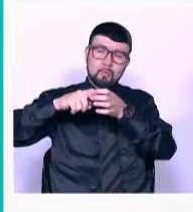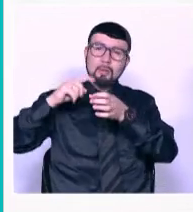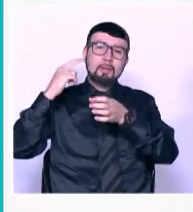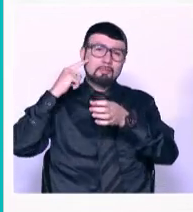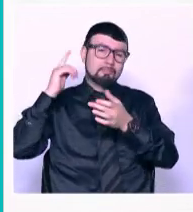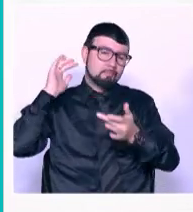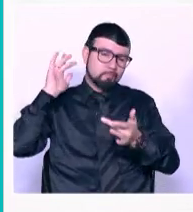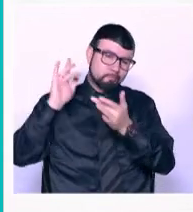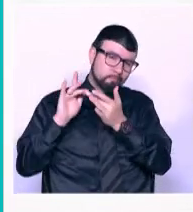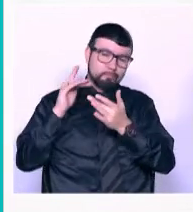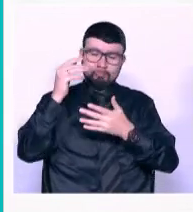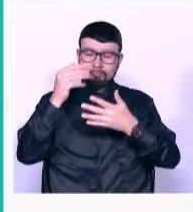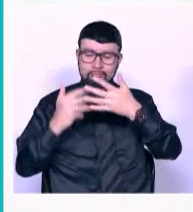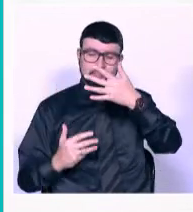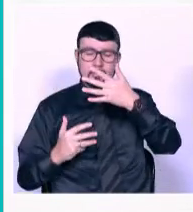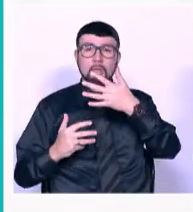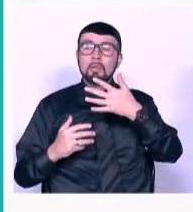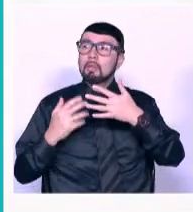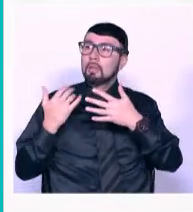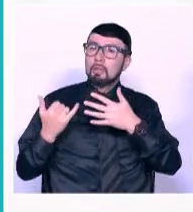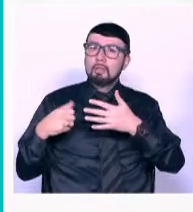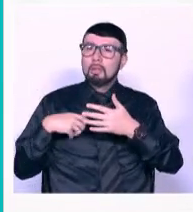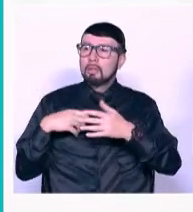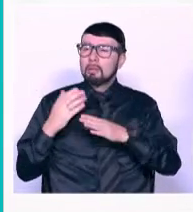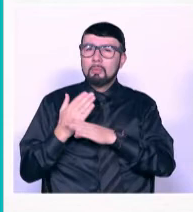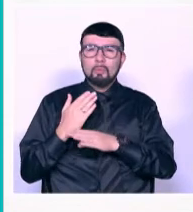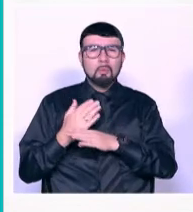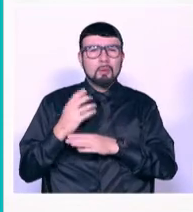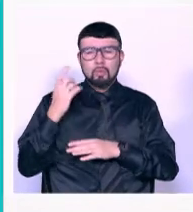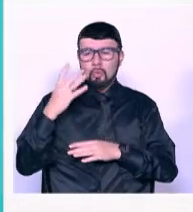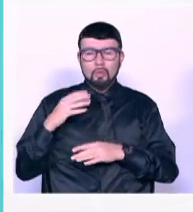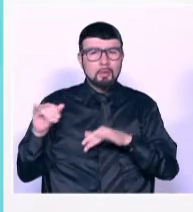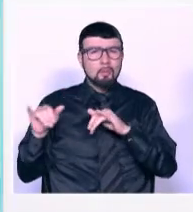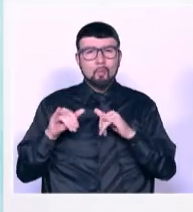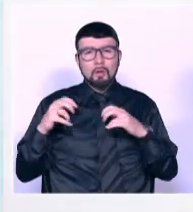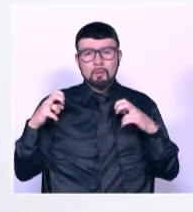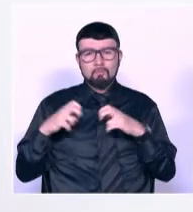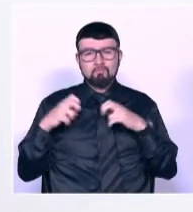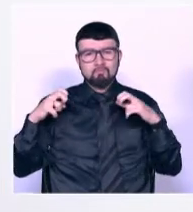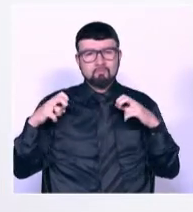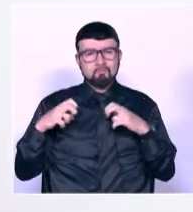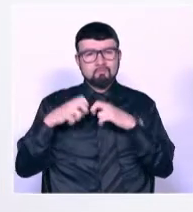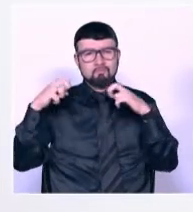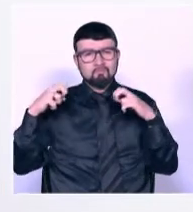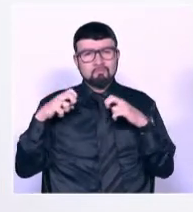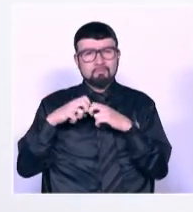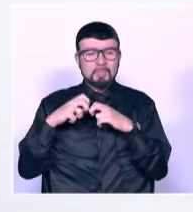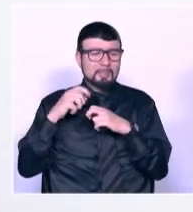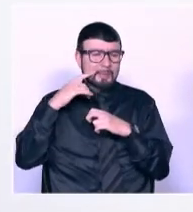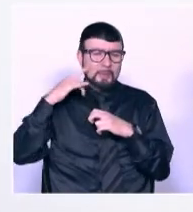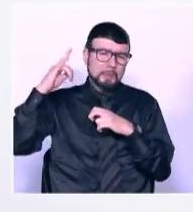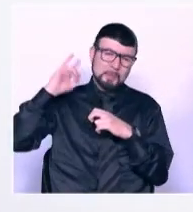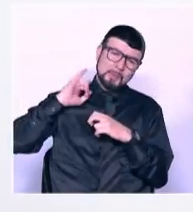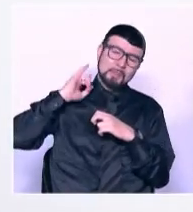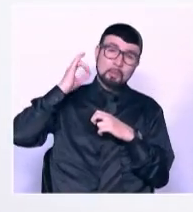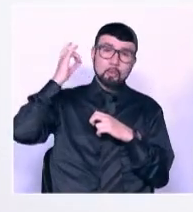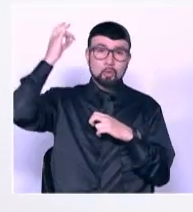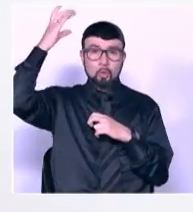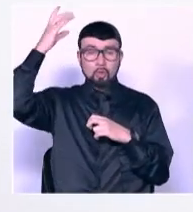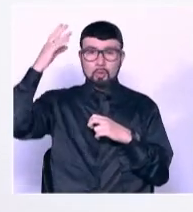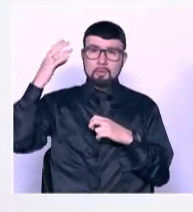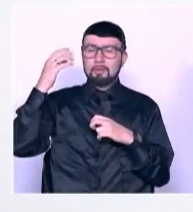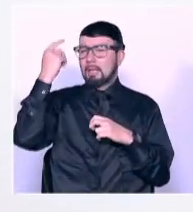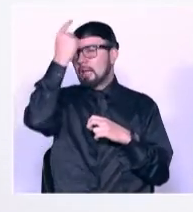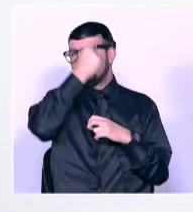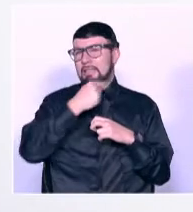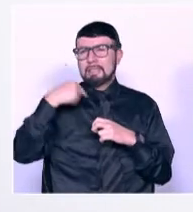cervical. Esto nos desencadena como una parte eléctrica que nos produce dolores en la